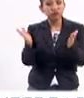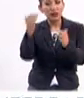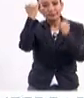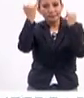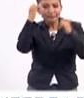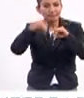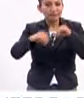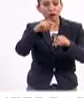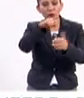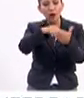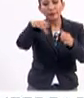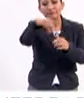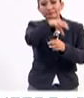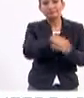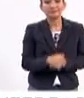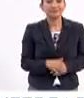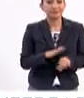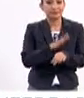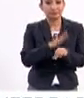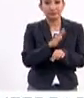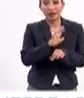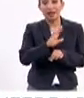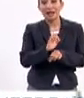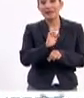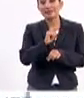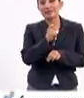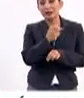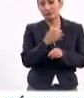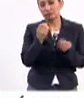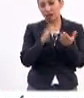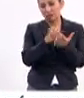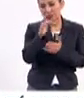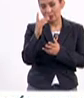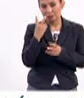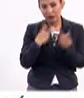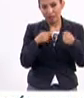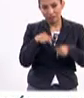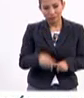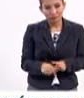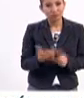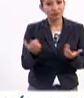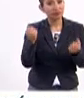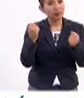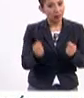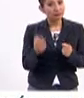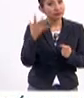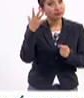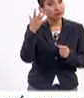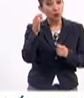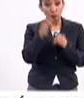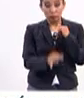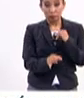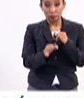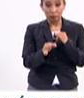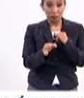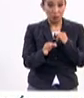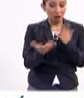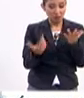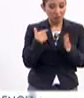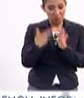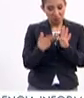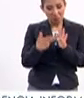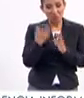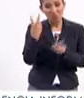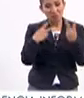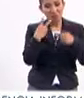y creadores de las localidades. Excelente, Esther. Pues te agradecemos muchísimo que hayas estado con nosotros. Estoy seguro, por supuesto, que no será la primera vez. Al contrario,